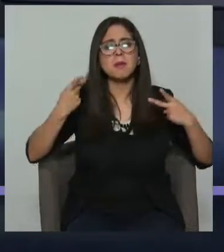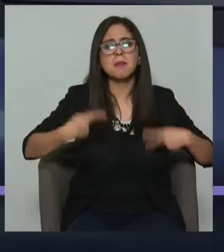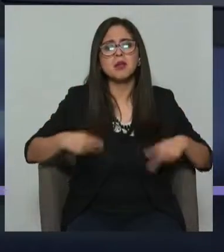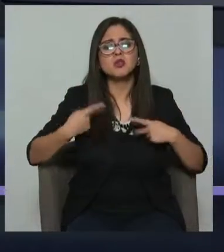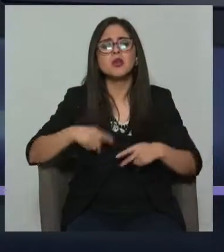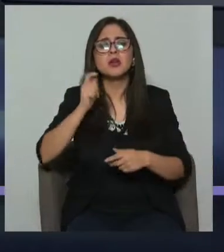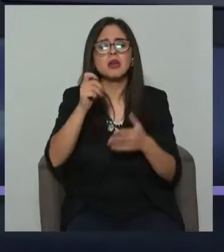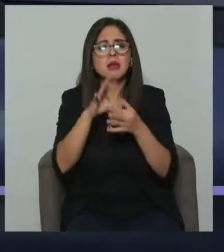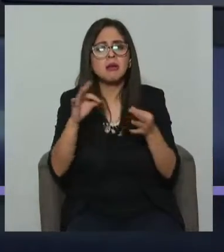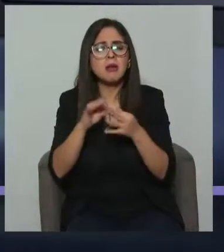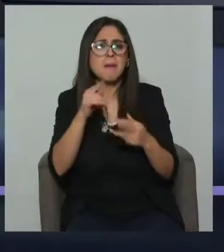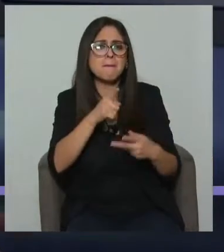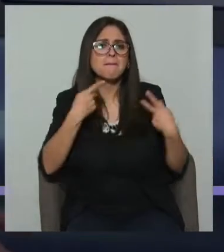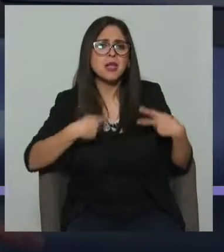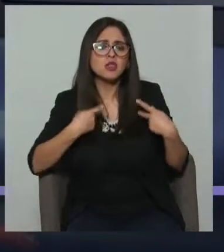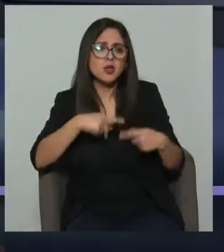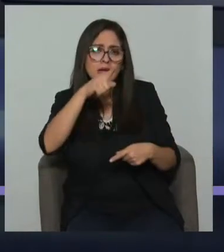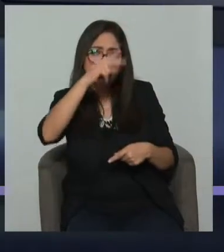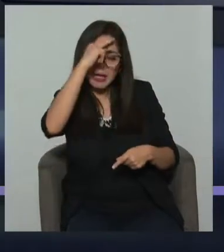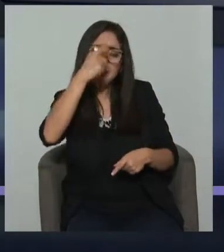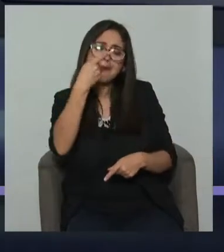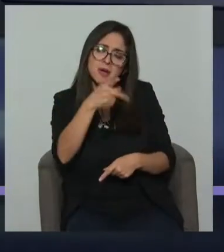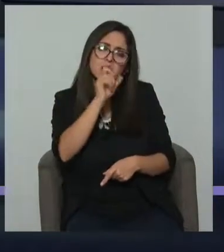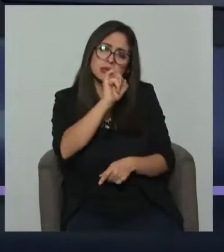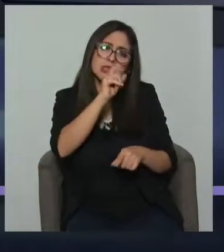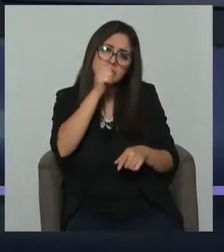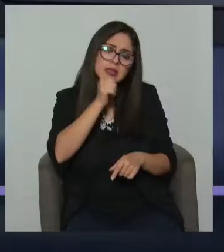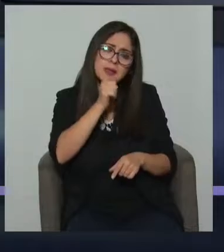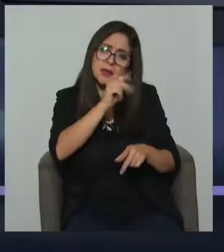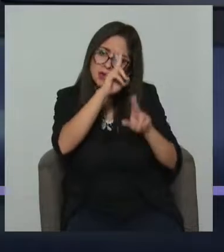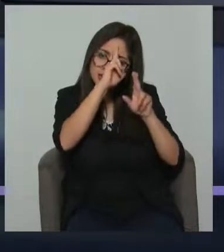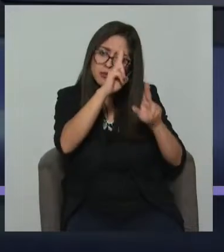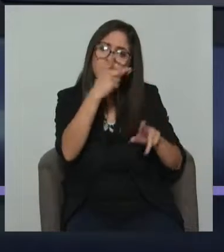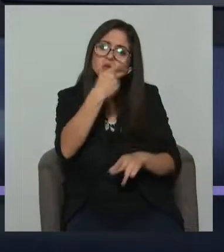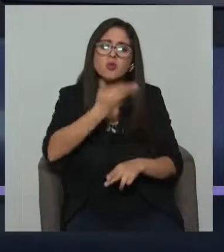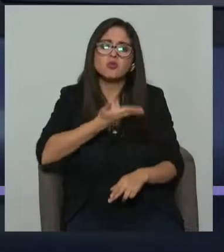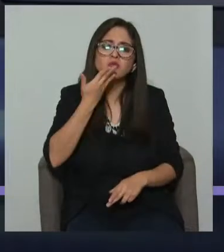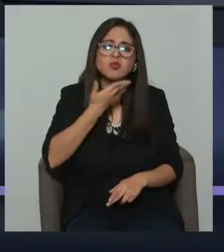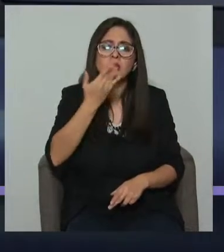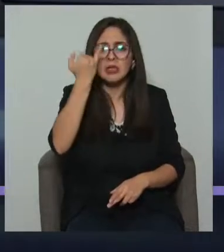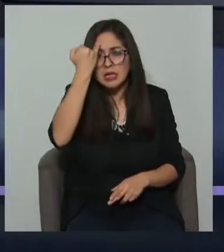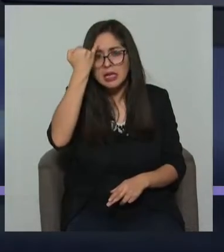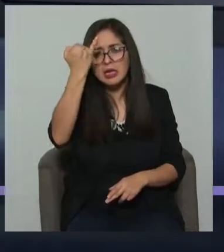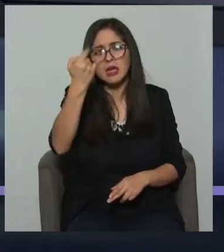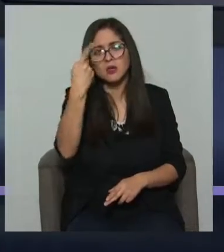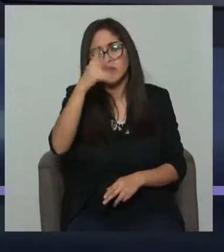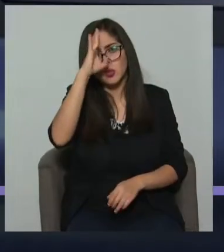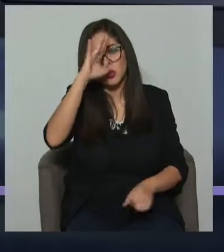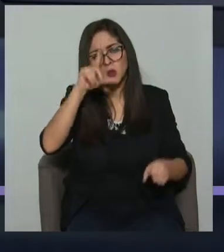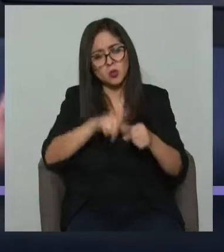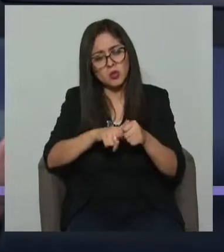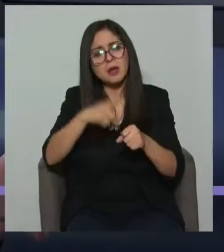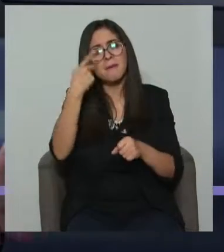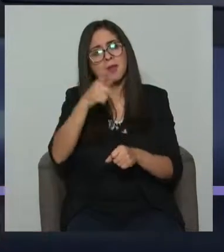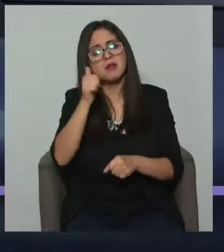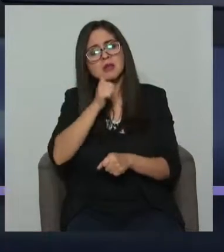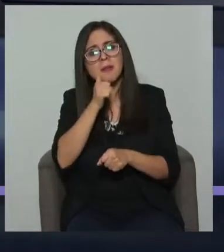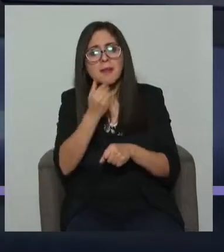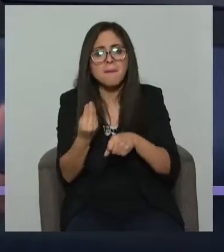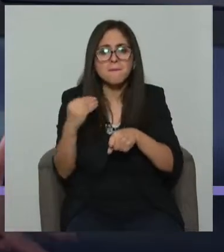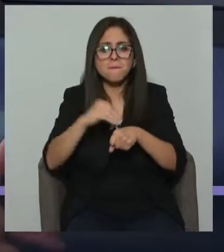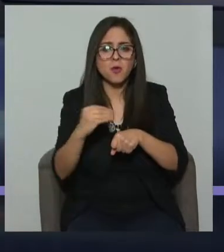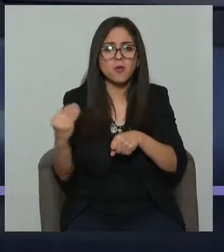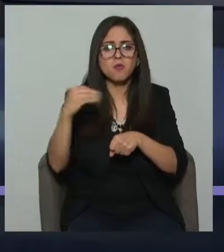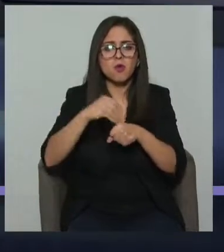al público inteligente, respetando desde luego siempre las tradiciones, la ideología y la cultura, pero tratando de sumar y